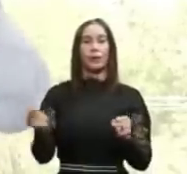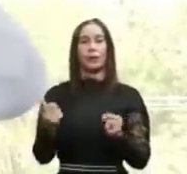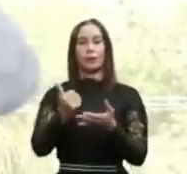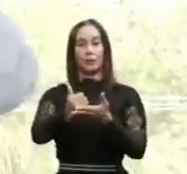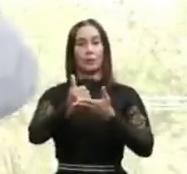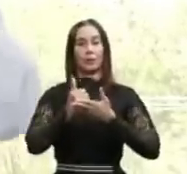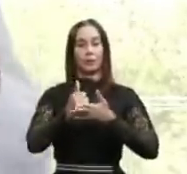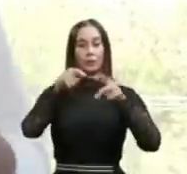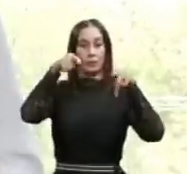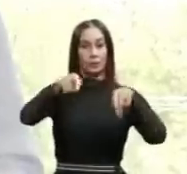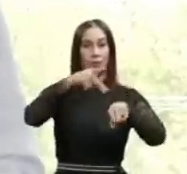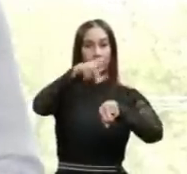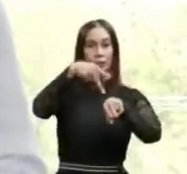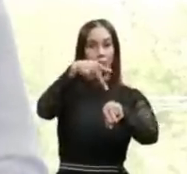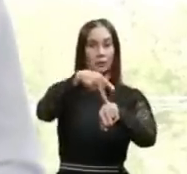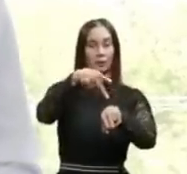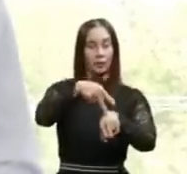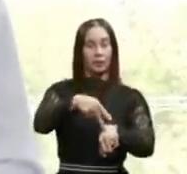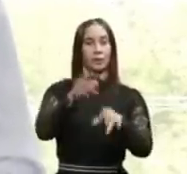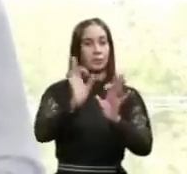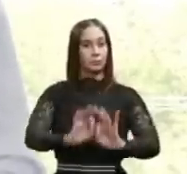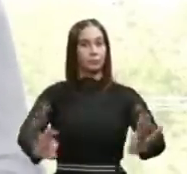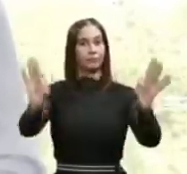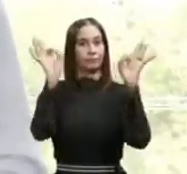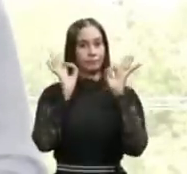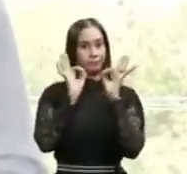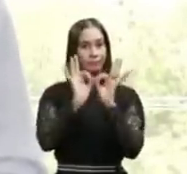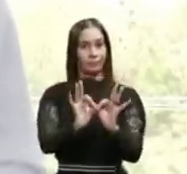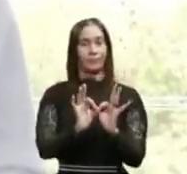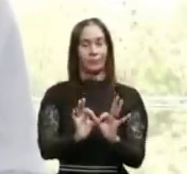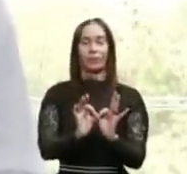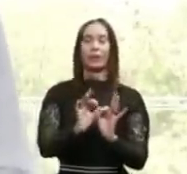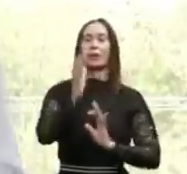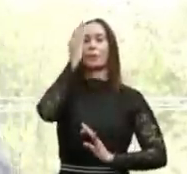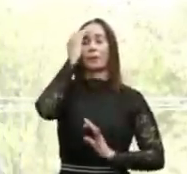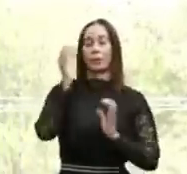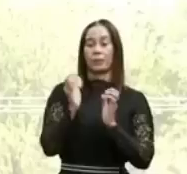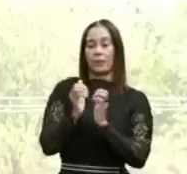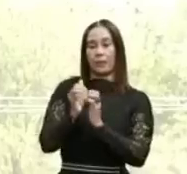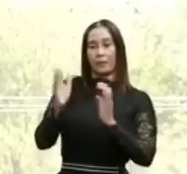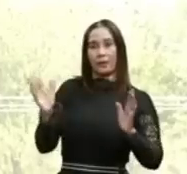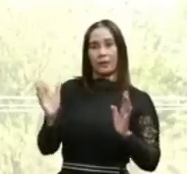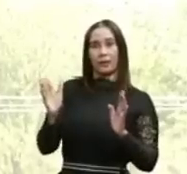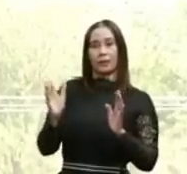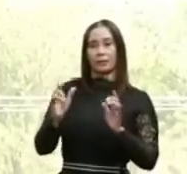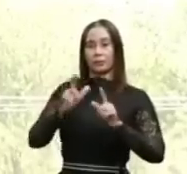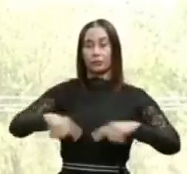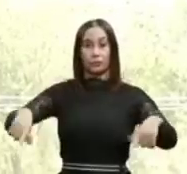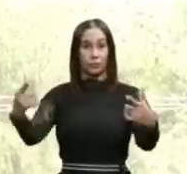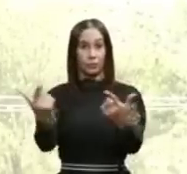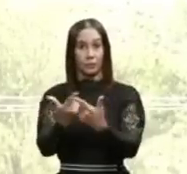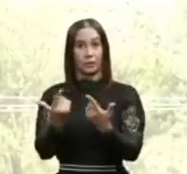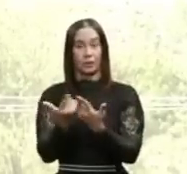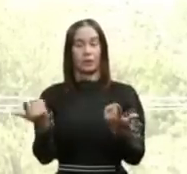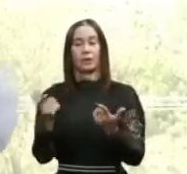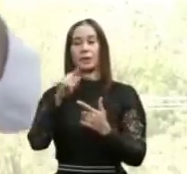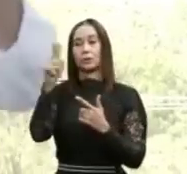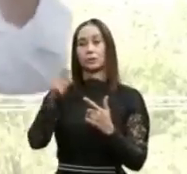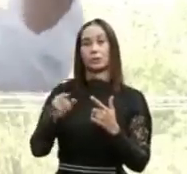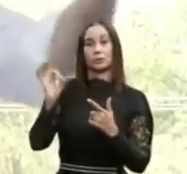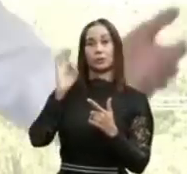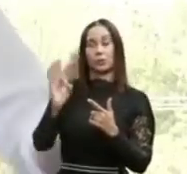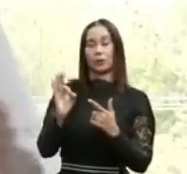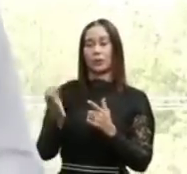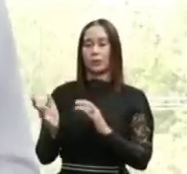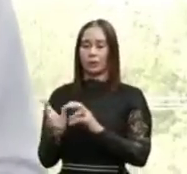impactar esta provincia significativamente, porque va a abrir zonas también que van a trasladar de